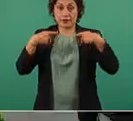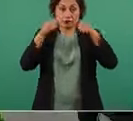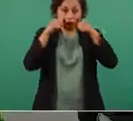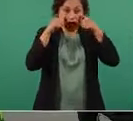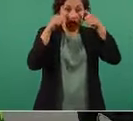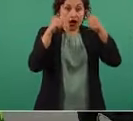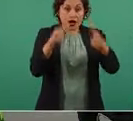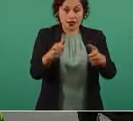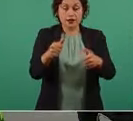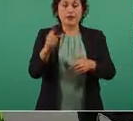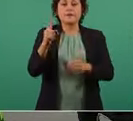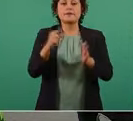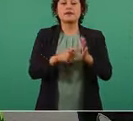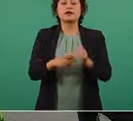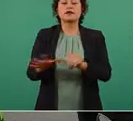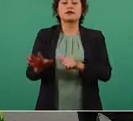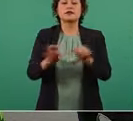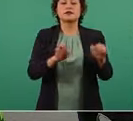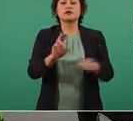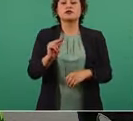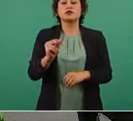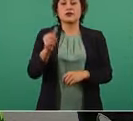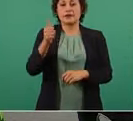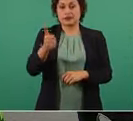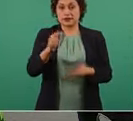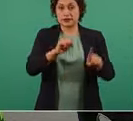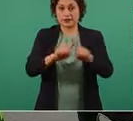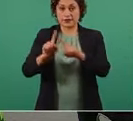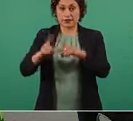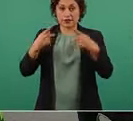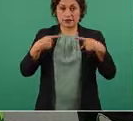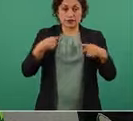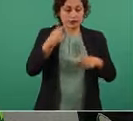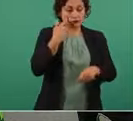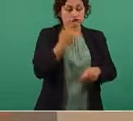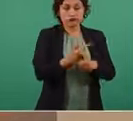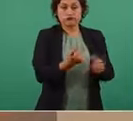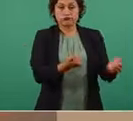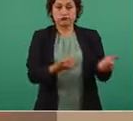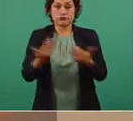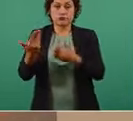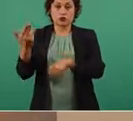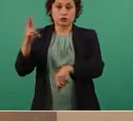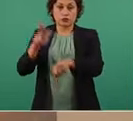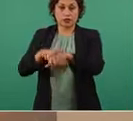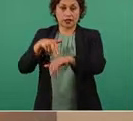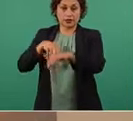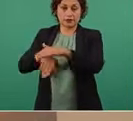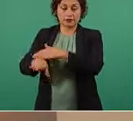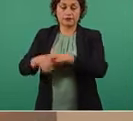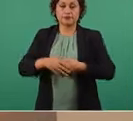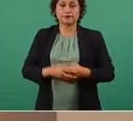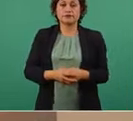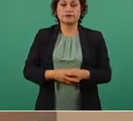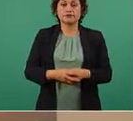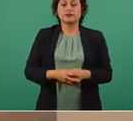y 1.686 pacientes trasladados a instalaciones hospitalarias y se han